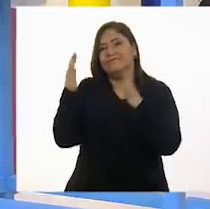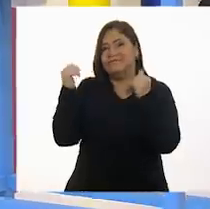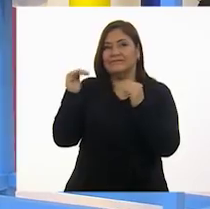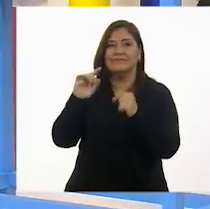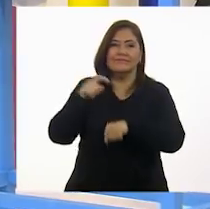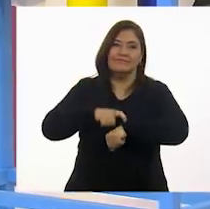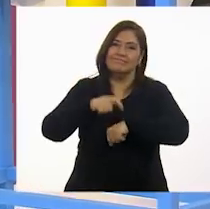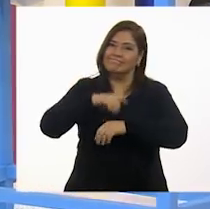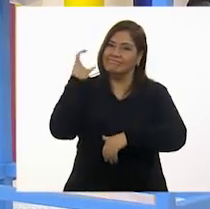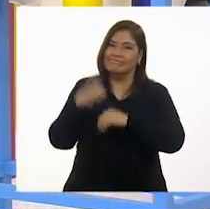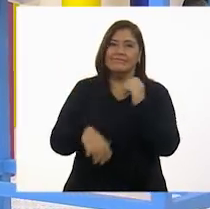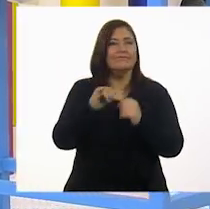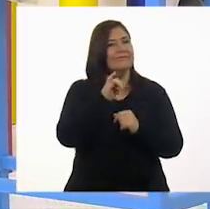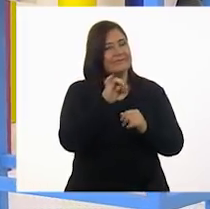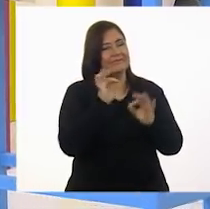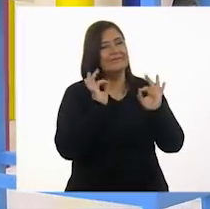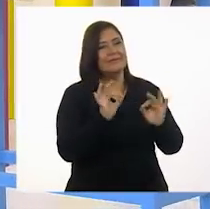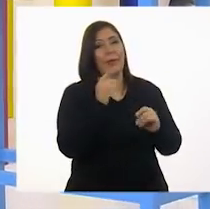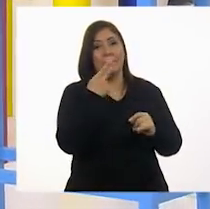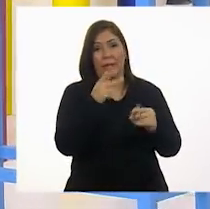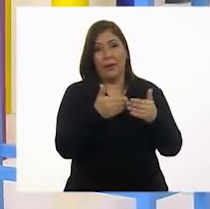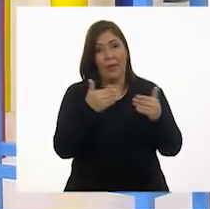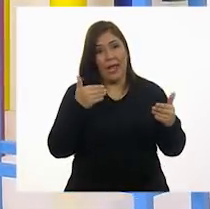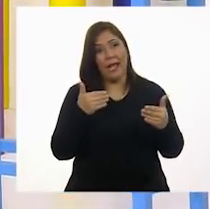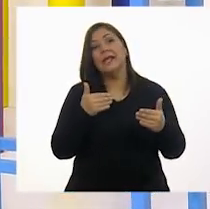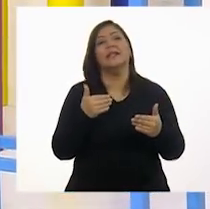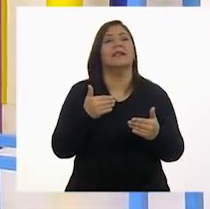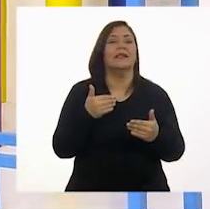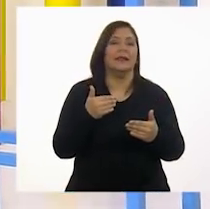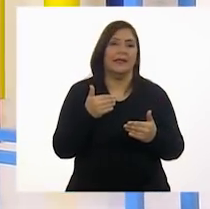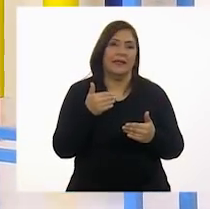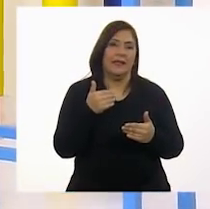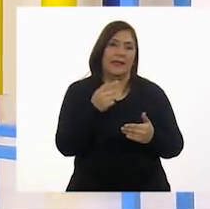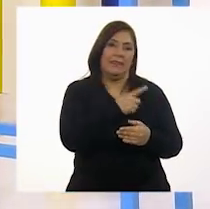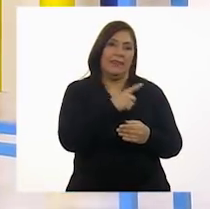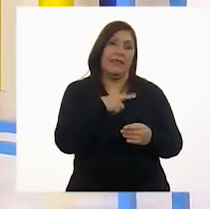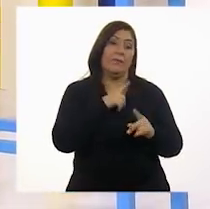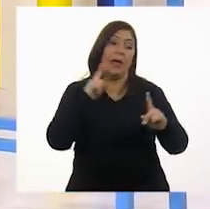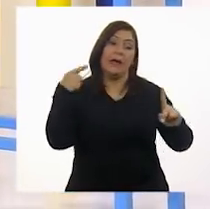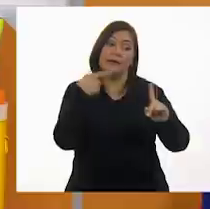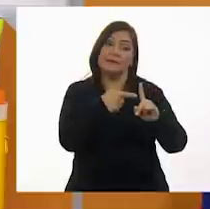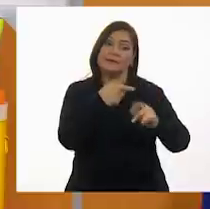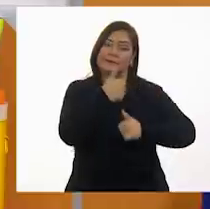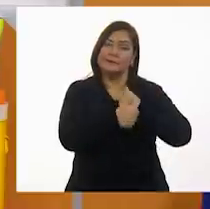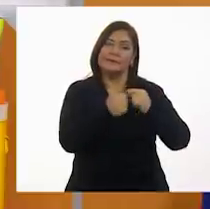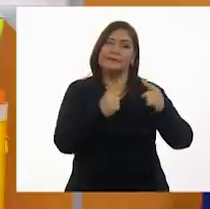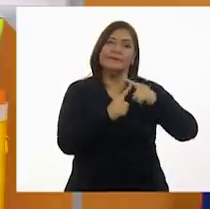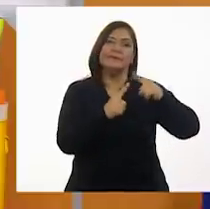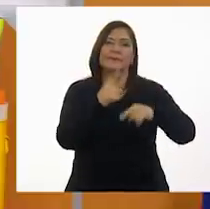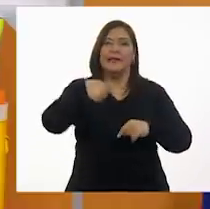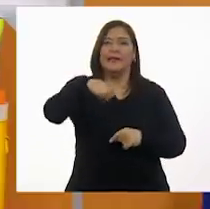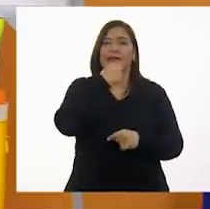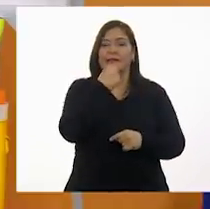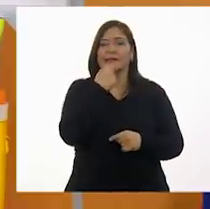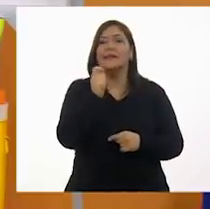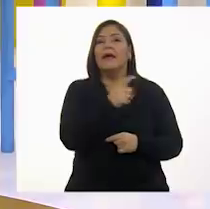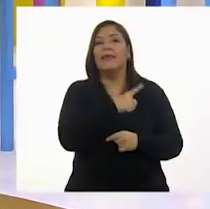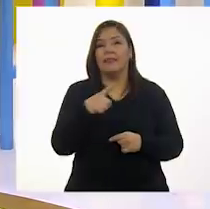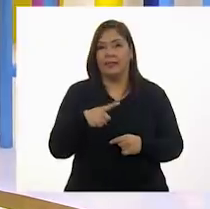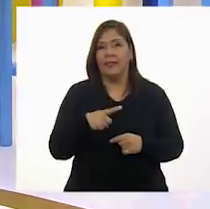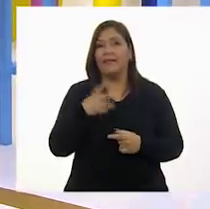el tiempo otra vez. Así es, pero antes, ¿qué les parece si dejamos un reto a los niños? Me encanta la idea. Que busquen en